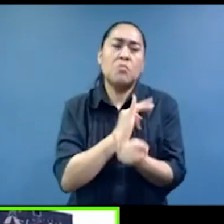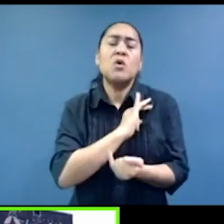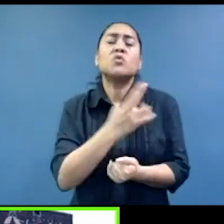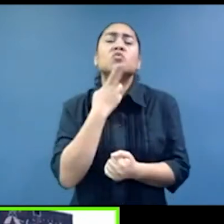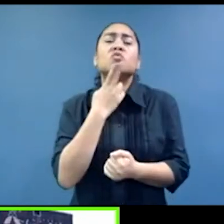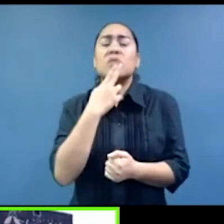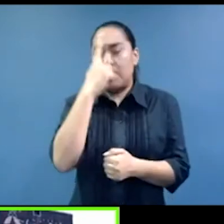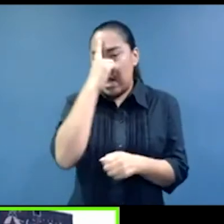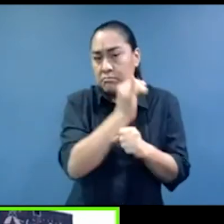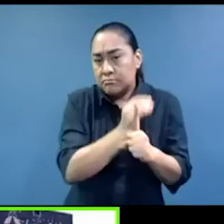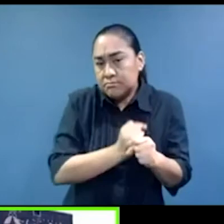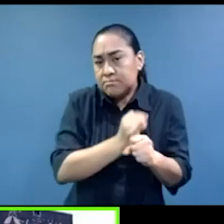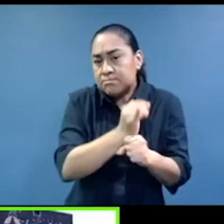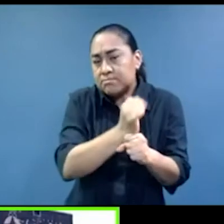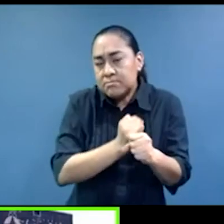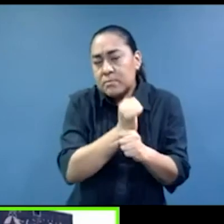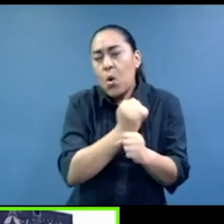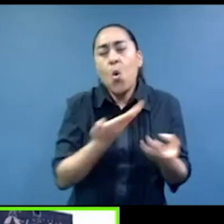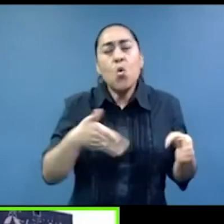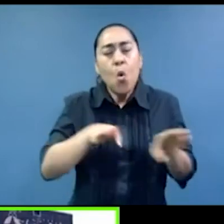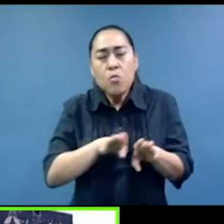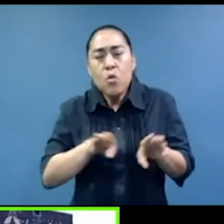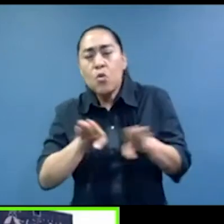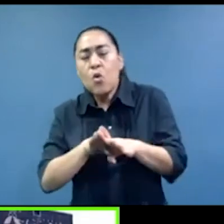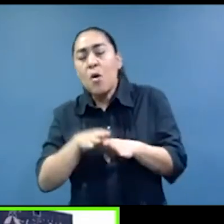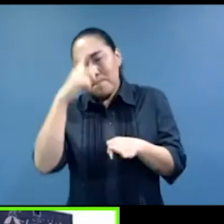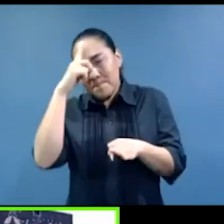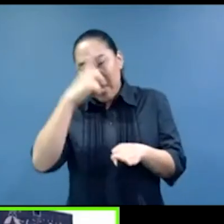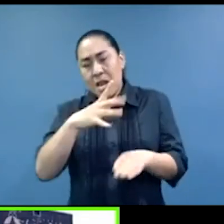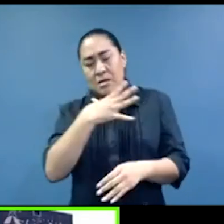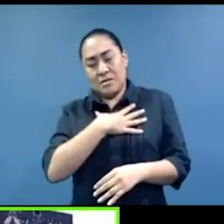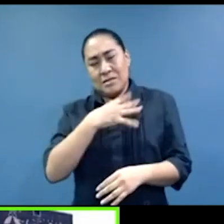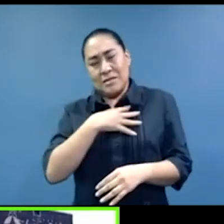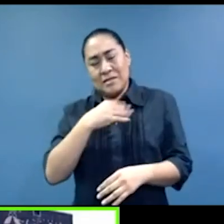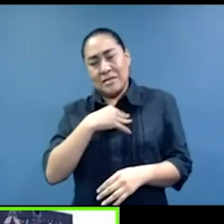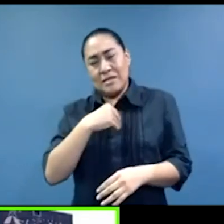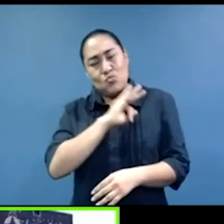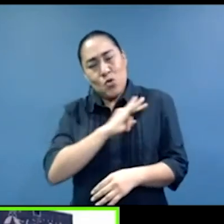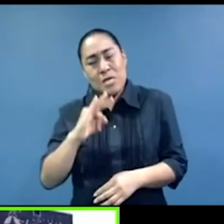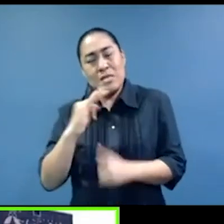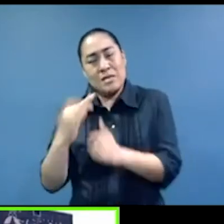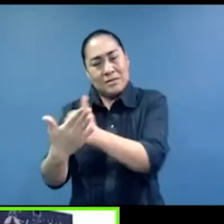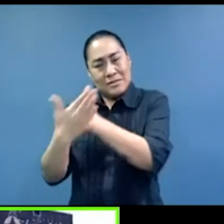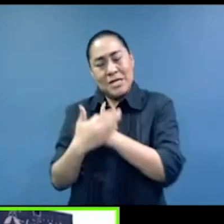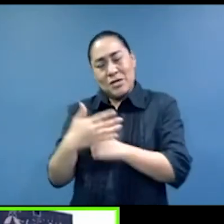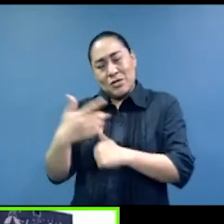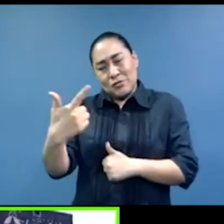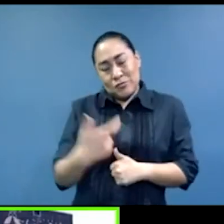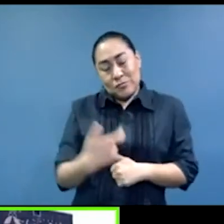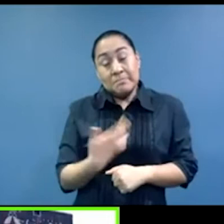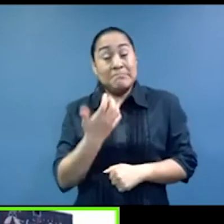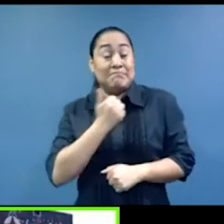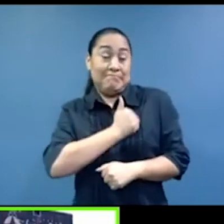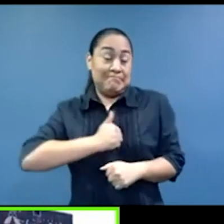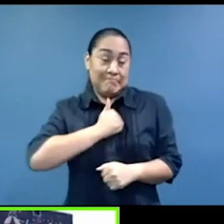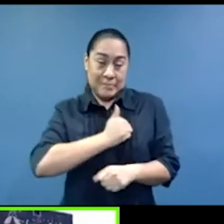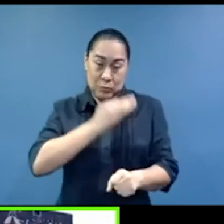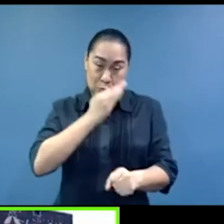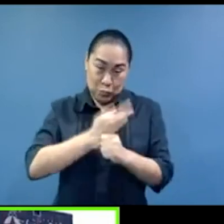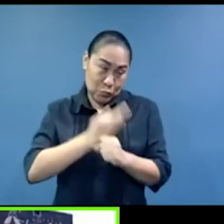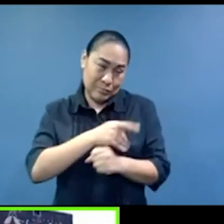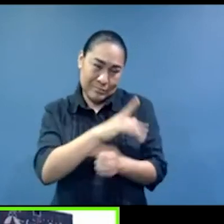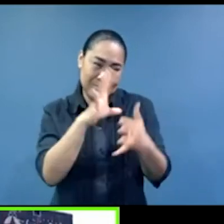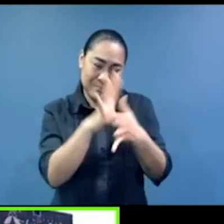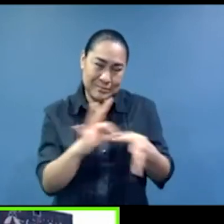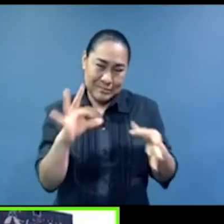en reproducción asistida. Desafortunadamente, aquí en las conclusiones que nos da precisamente GIRE,